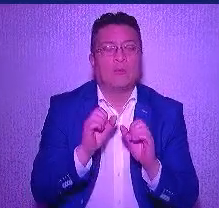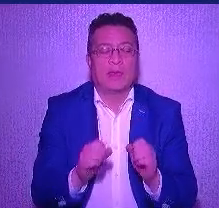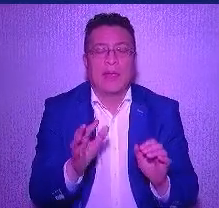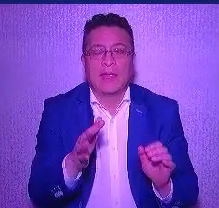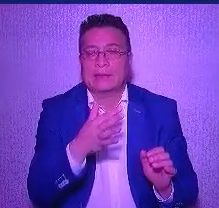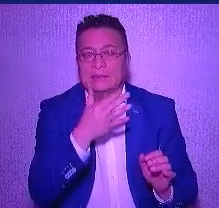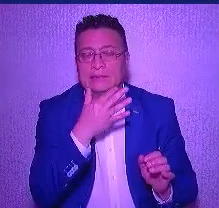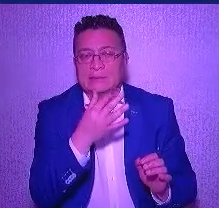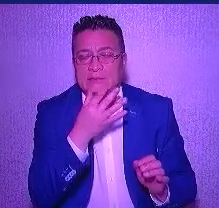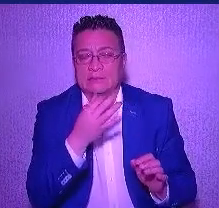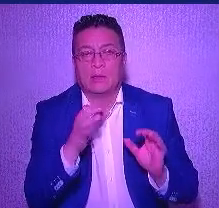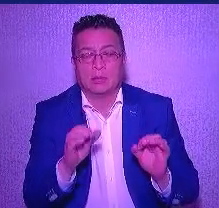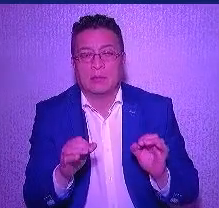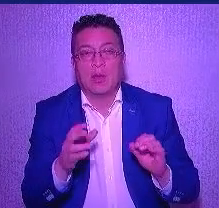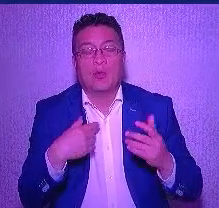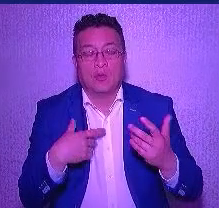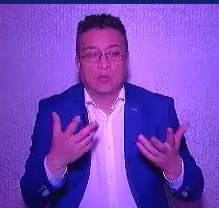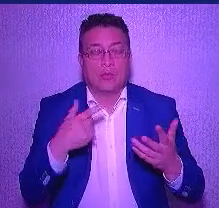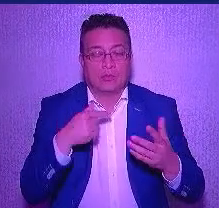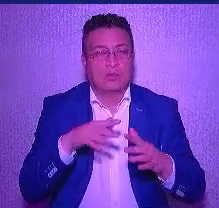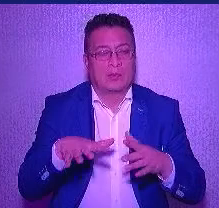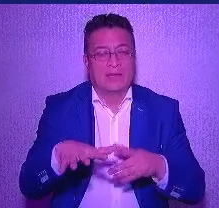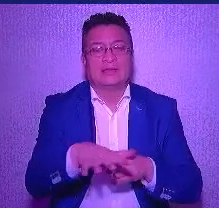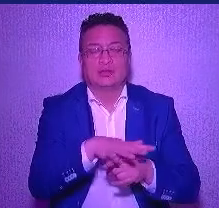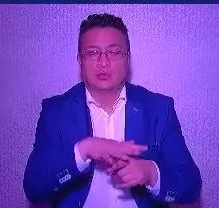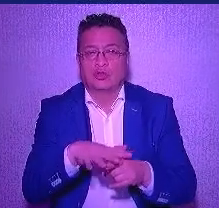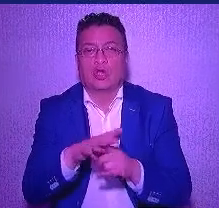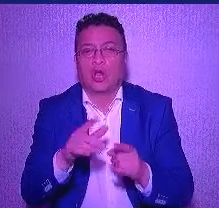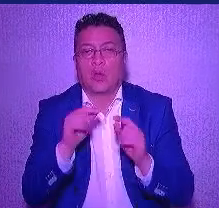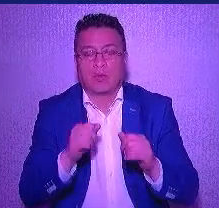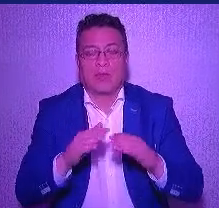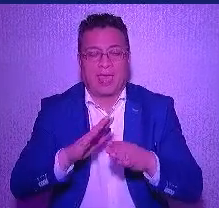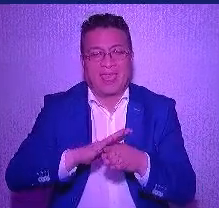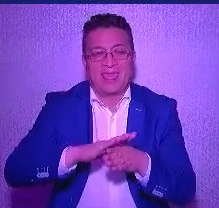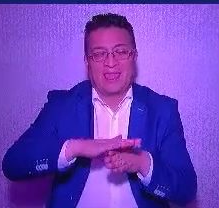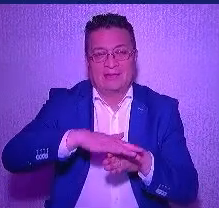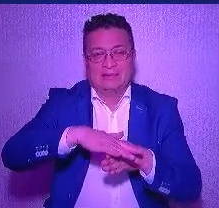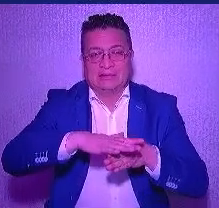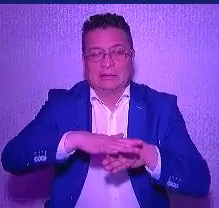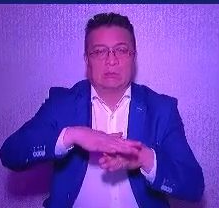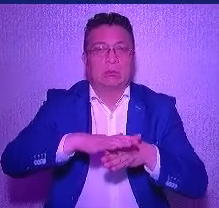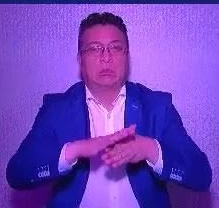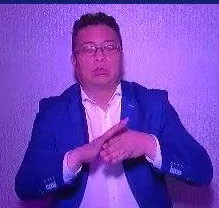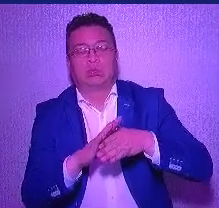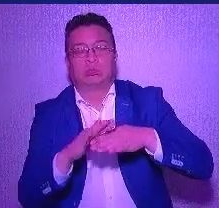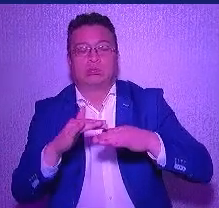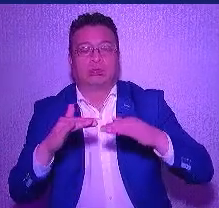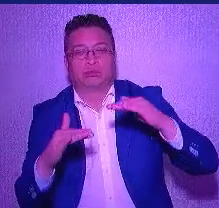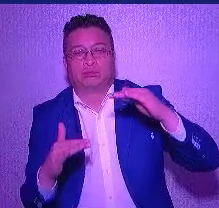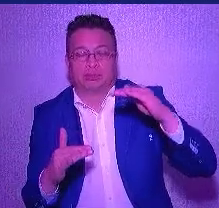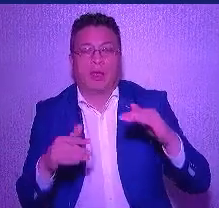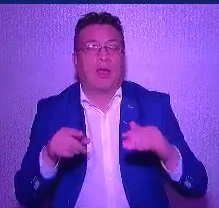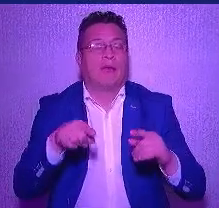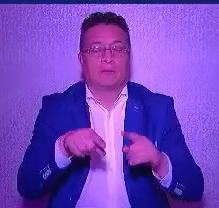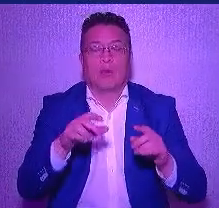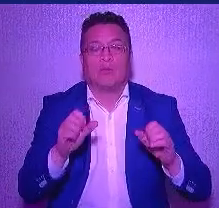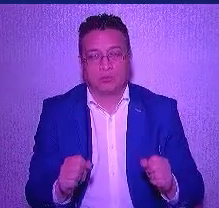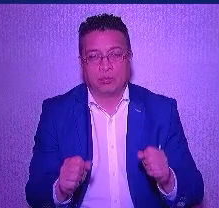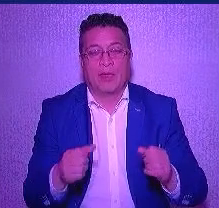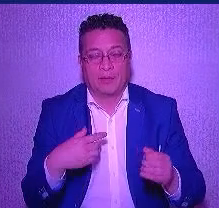no envenenados con condiciones que los dejen en desequilibrio de lo que deberían de recomendar